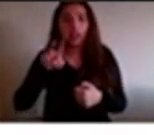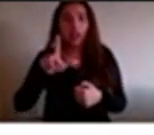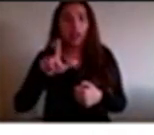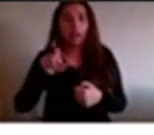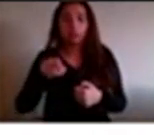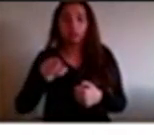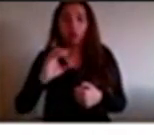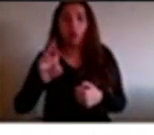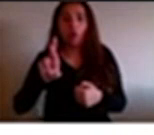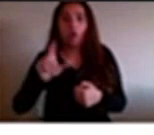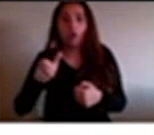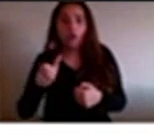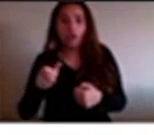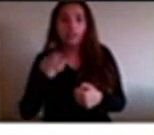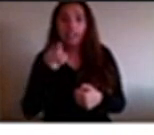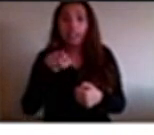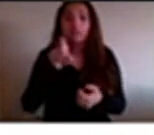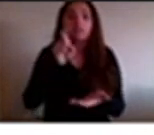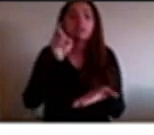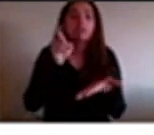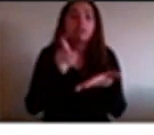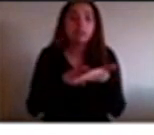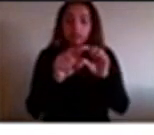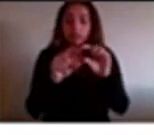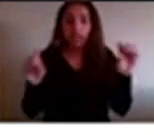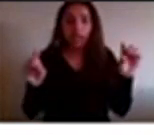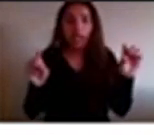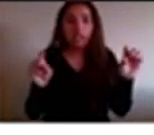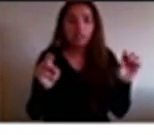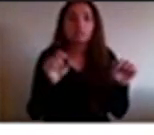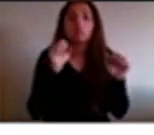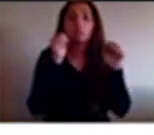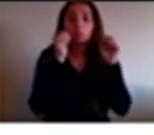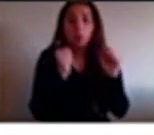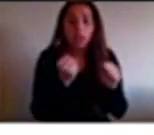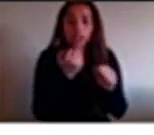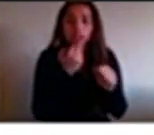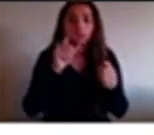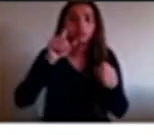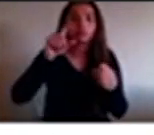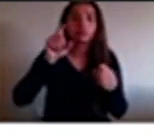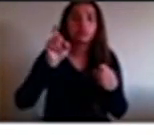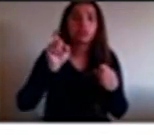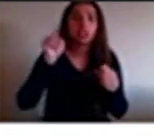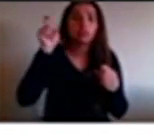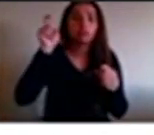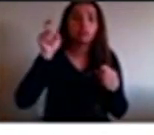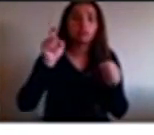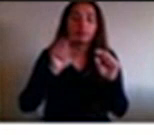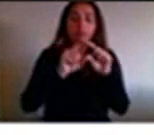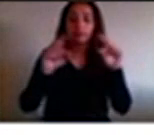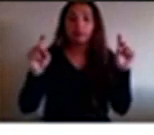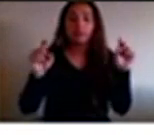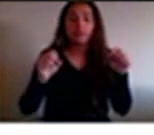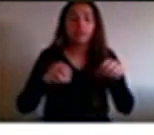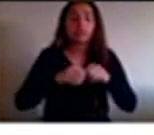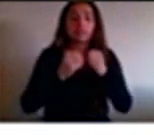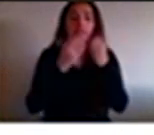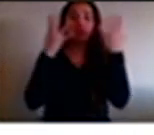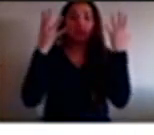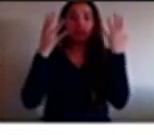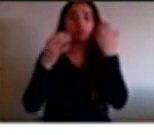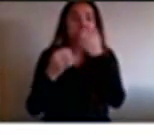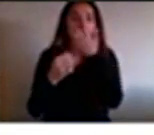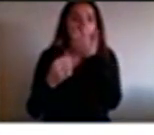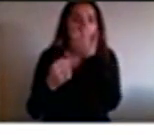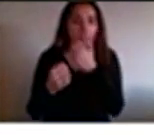usted es una empresa, si usted es una institución, si usted es un voluntario o un amigo del alma, ahí pueden nuevamente pinchar y se les va a desplegar al final del día de hoy,